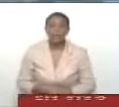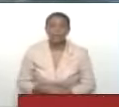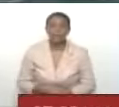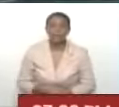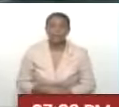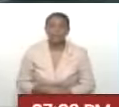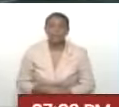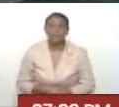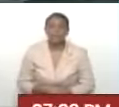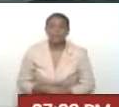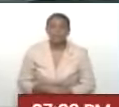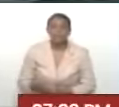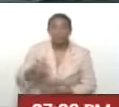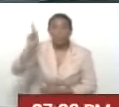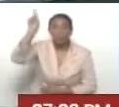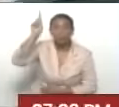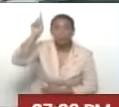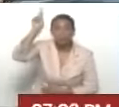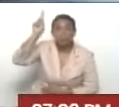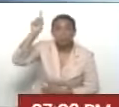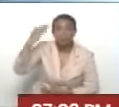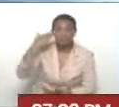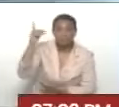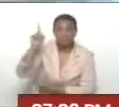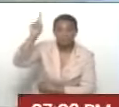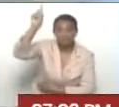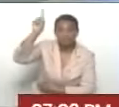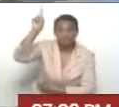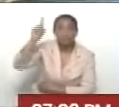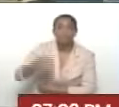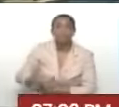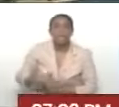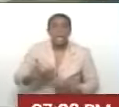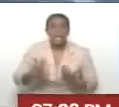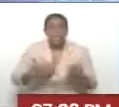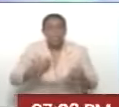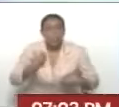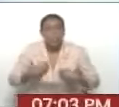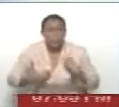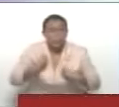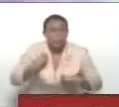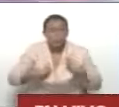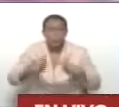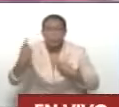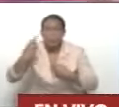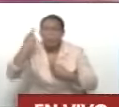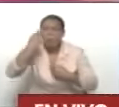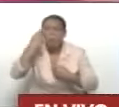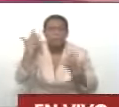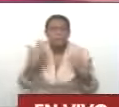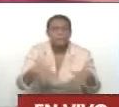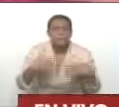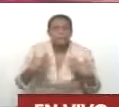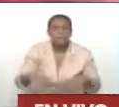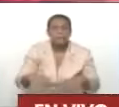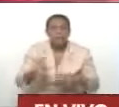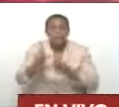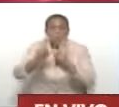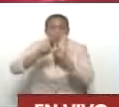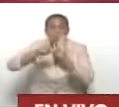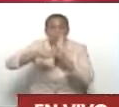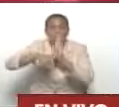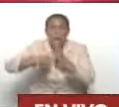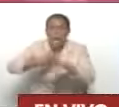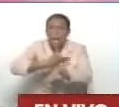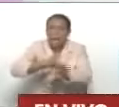verdaderamente de tensión, de angustia, de preocupación. Y luego en la noche, muy